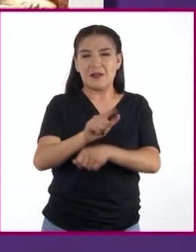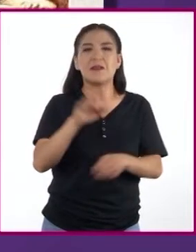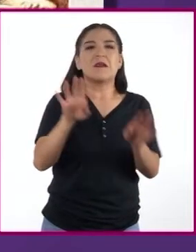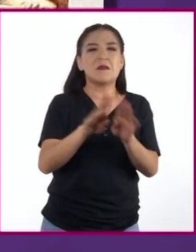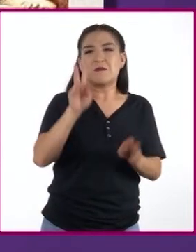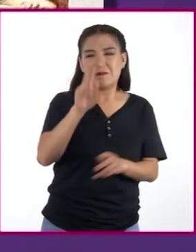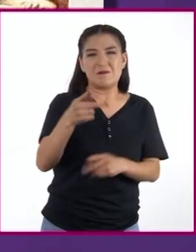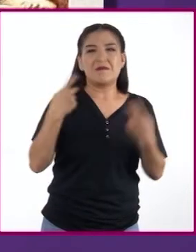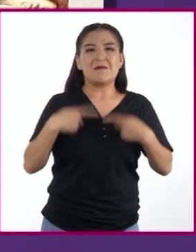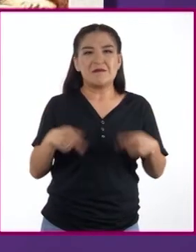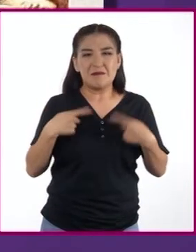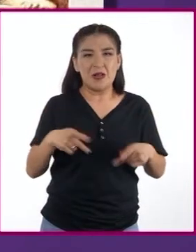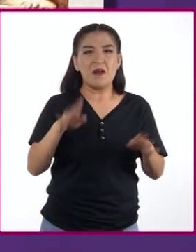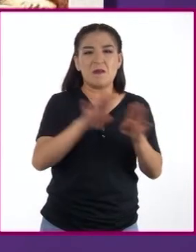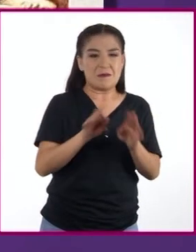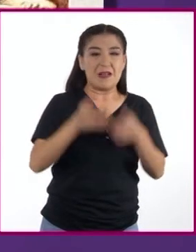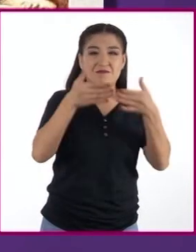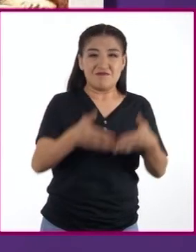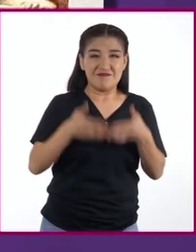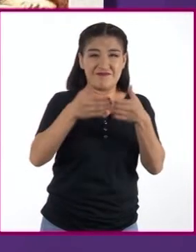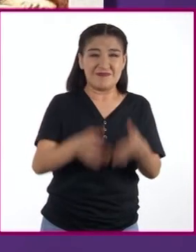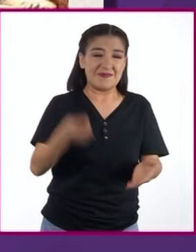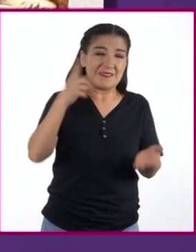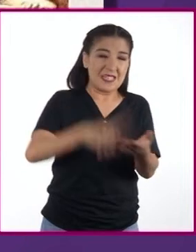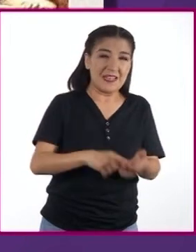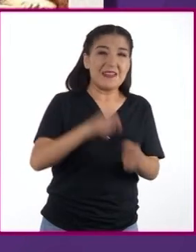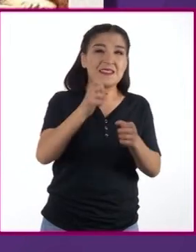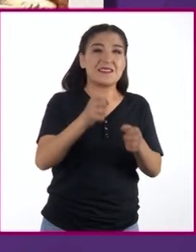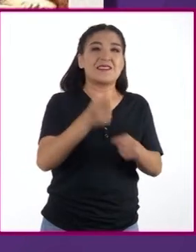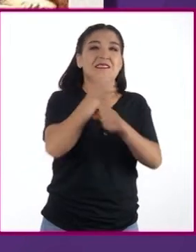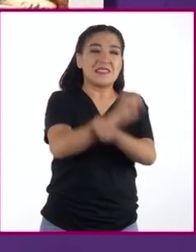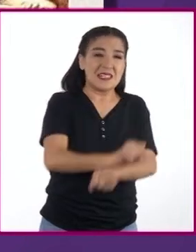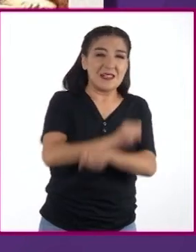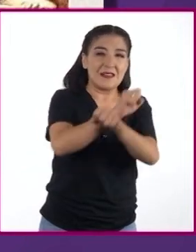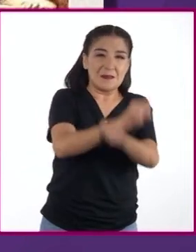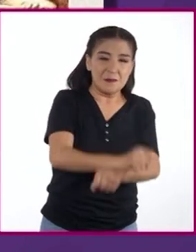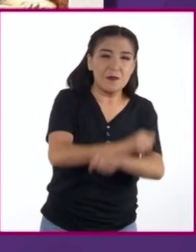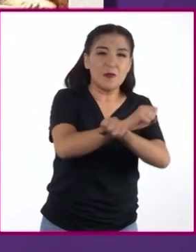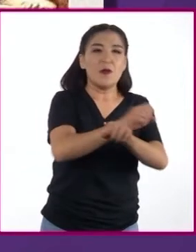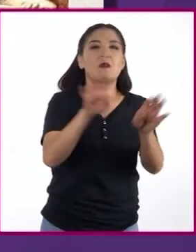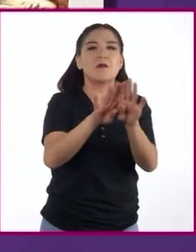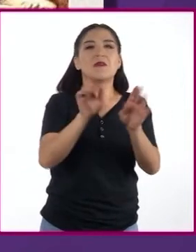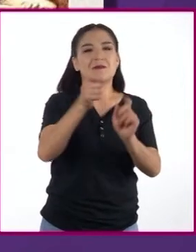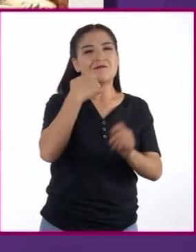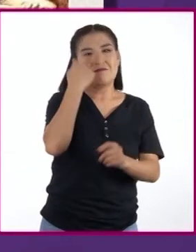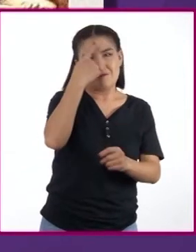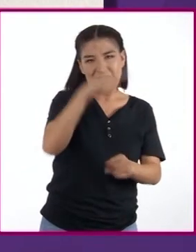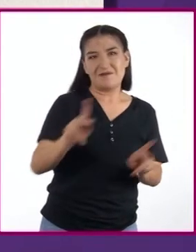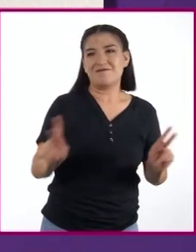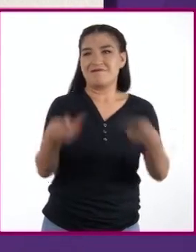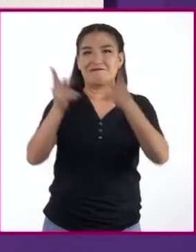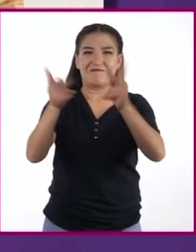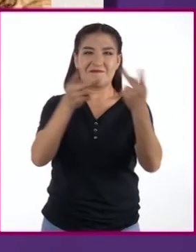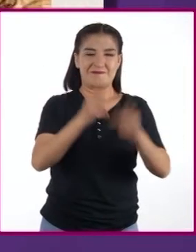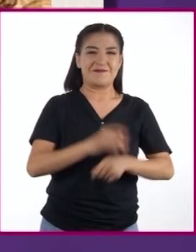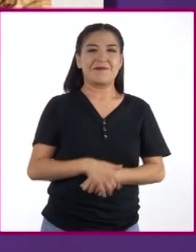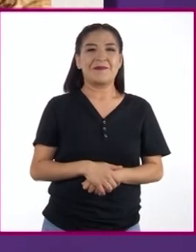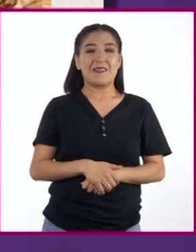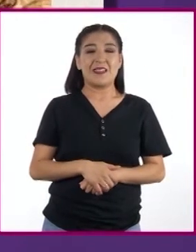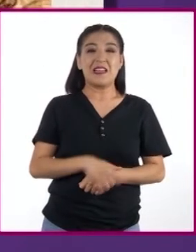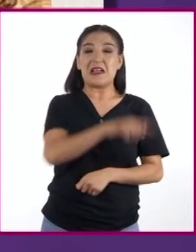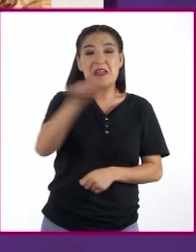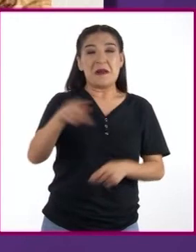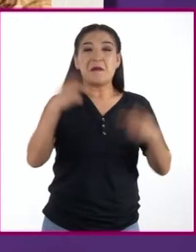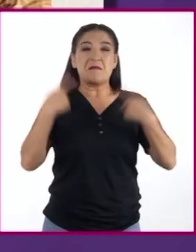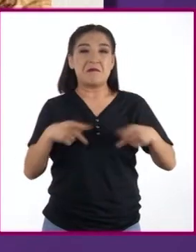Filipinas embarcaban a sus esclavos en la nao para su venta en Nueva España. Aunque la mayoría